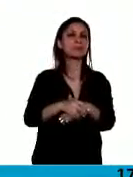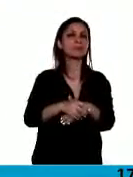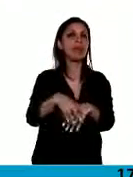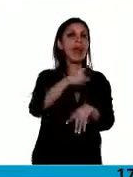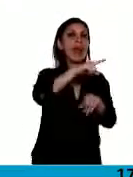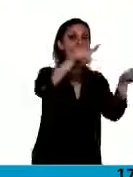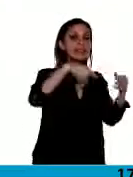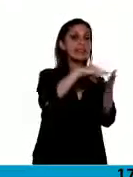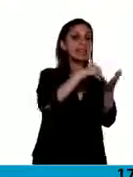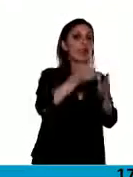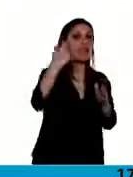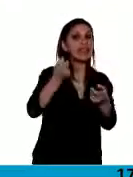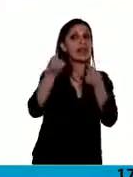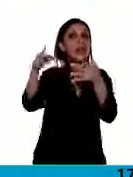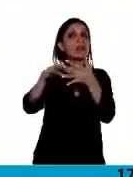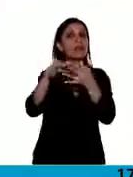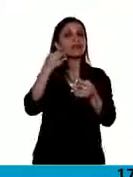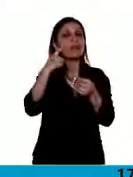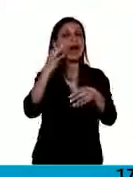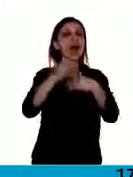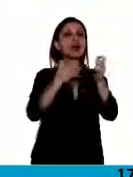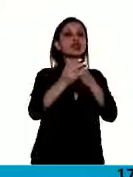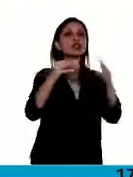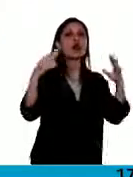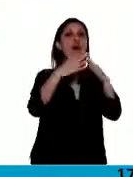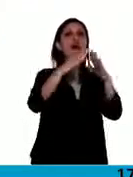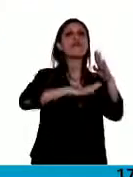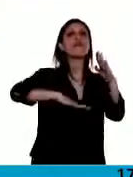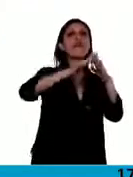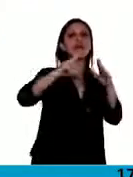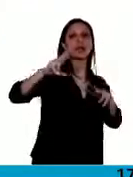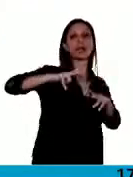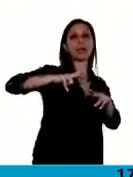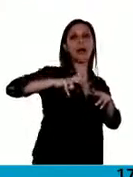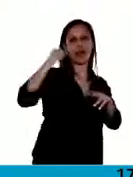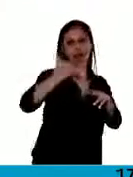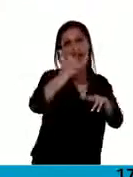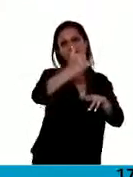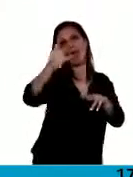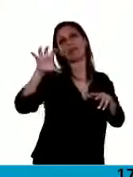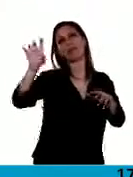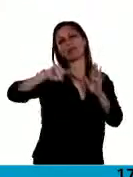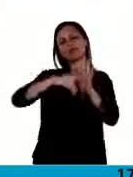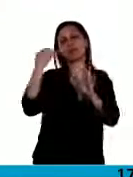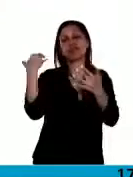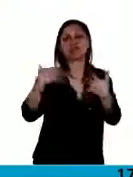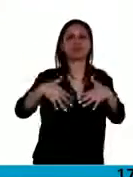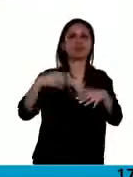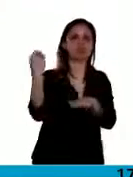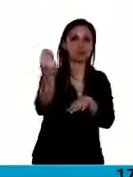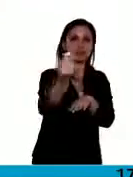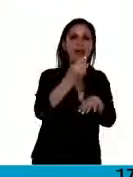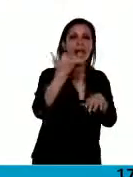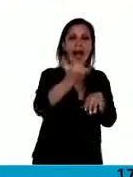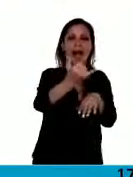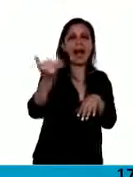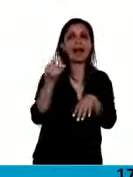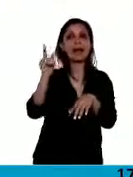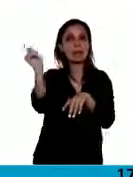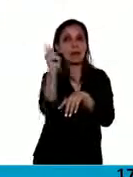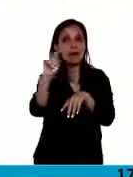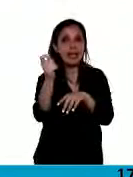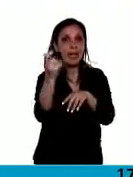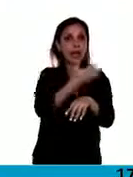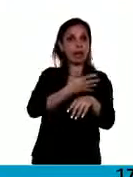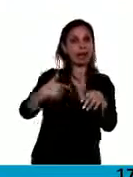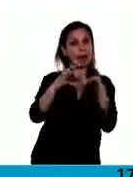para construir un barrio privado, como los que ya existen por cientos en la provincia, y a pesar de no haber tenido ningún